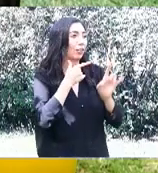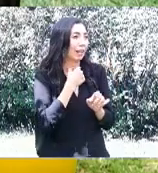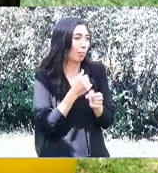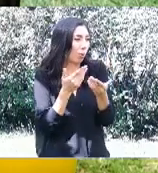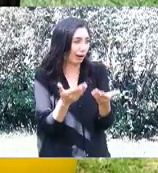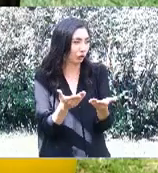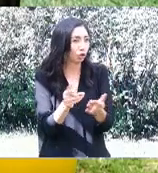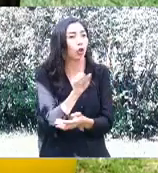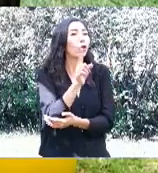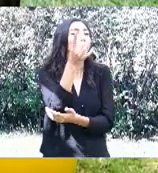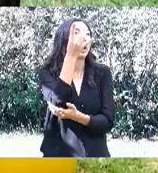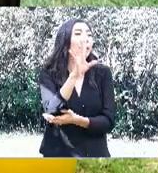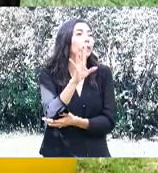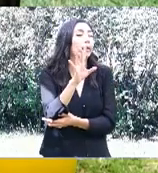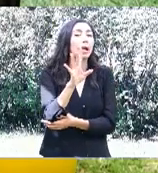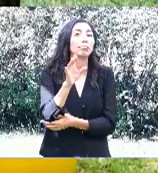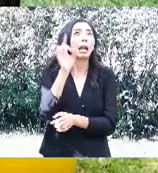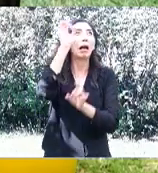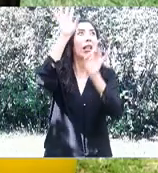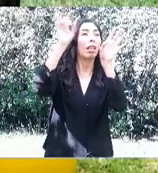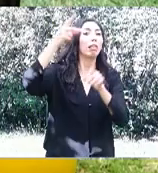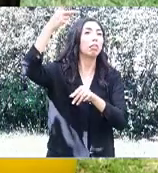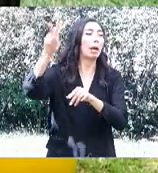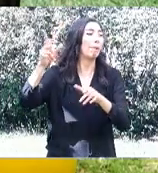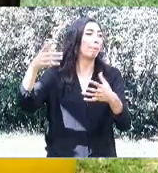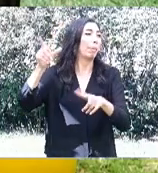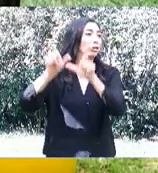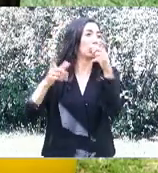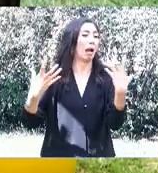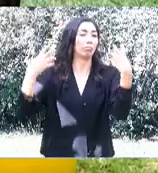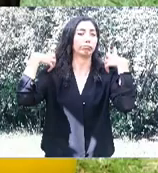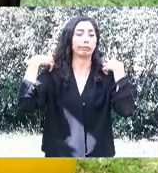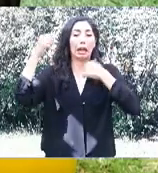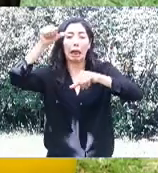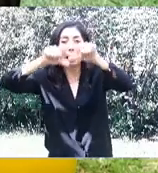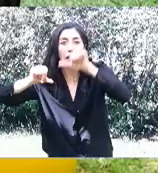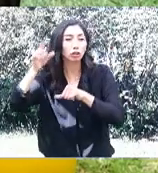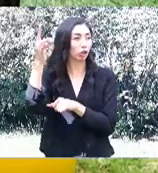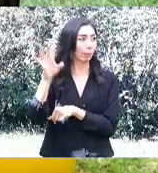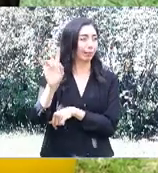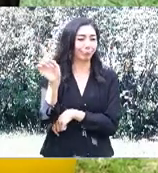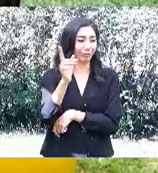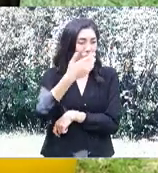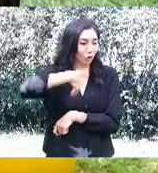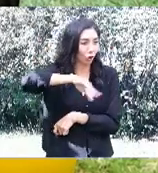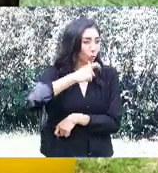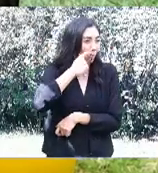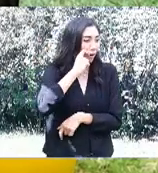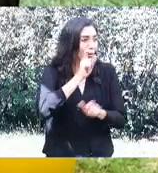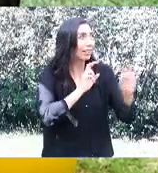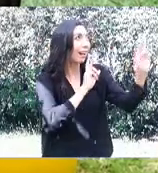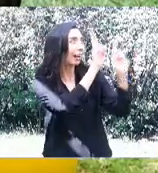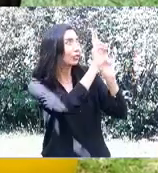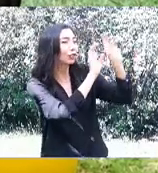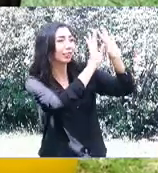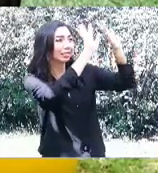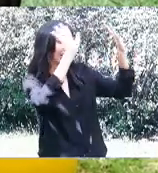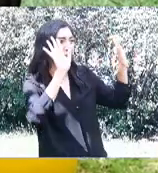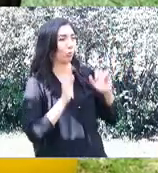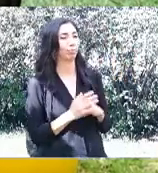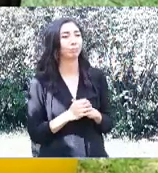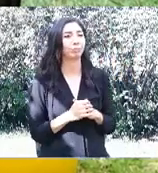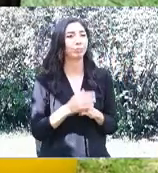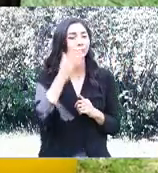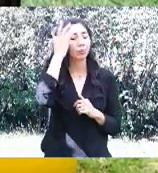es solo patrimonio de los astrónomos es patrimonio de todos aquellos que tenemos una relación con Nuestro cielo y en ese sentido es algo que quería yo preguntarte un poco